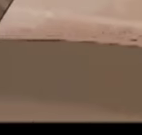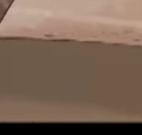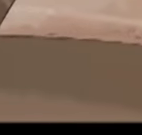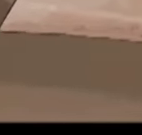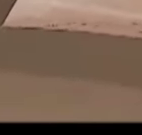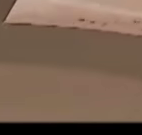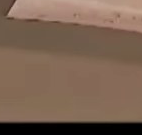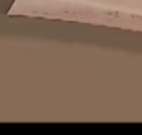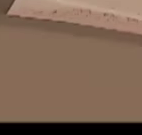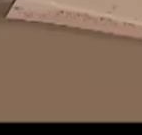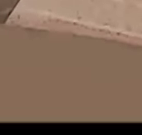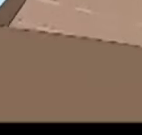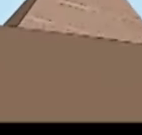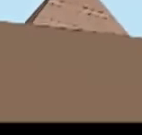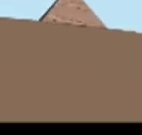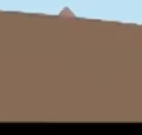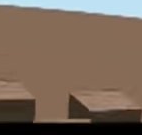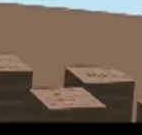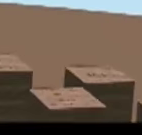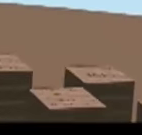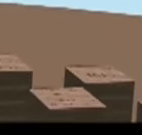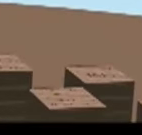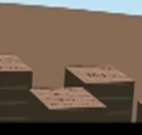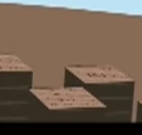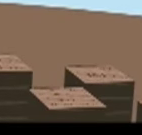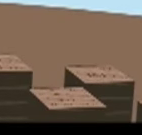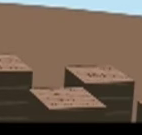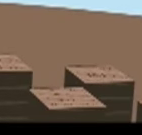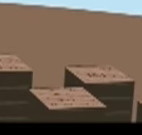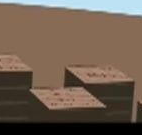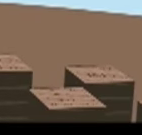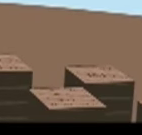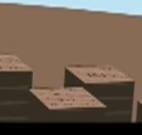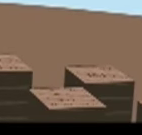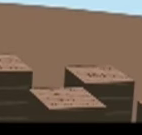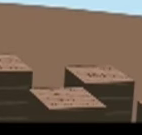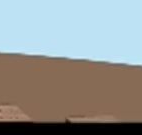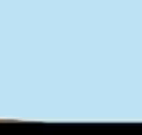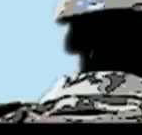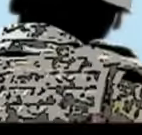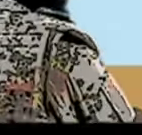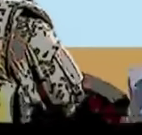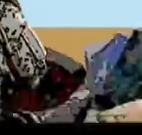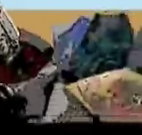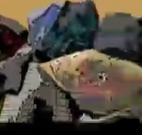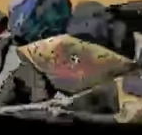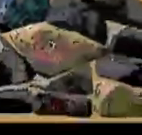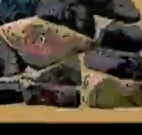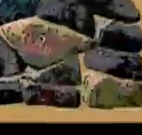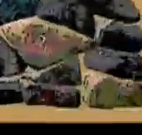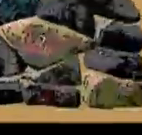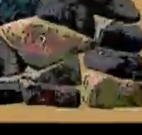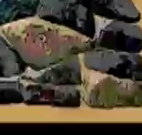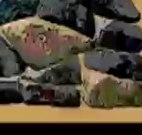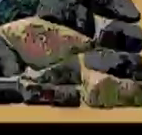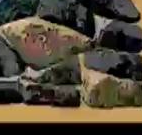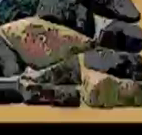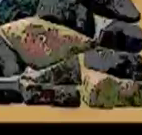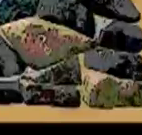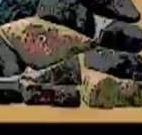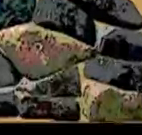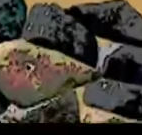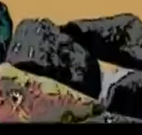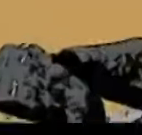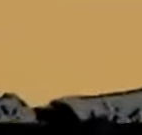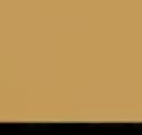sus padres, viajó a Egipto y Europa para aprender a atender a los enfermos. En esos días se desató una guerra en los países europeos y